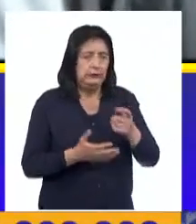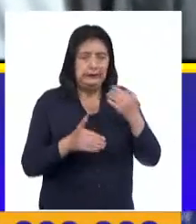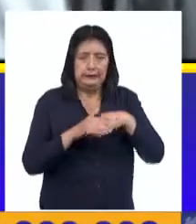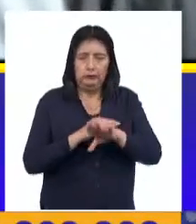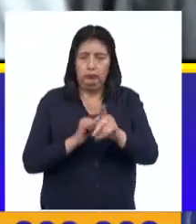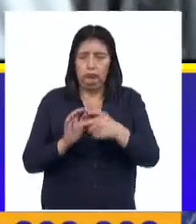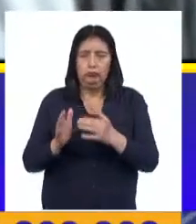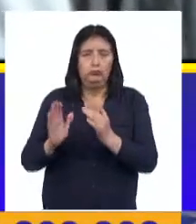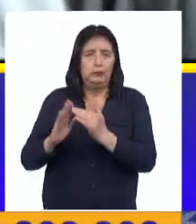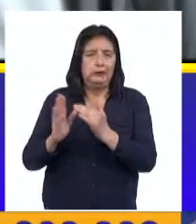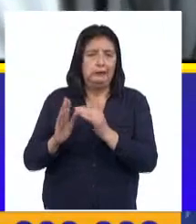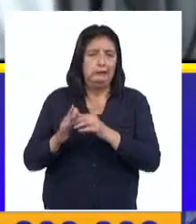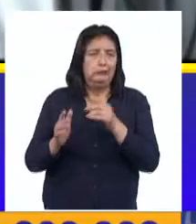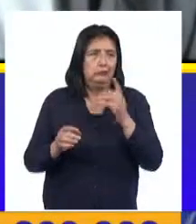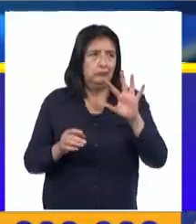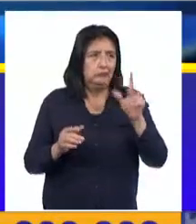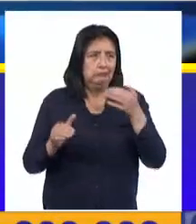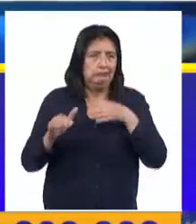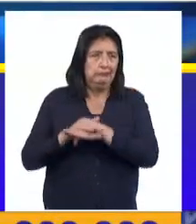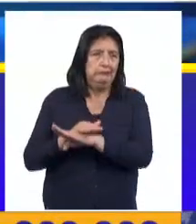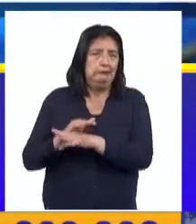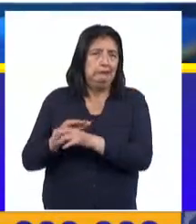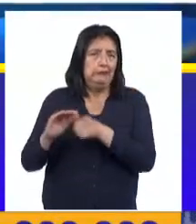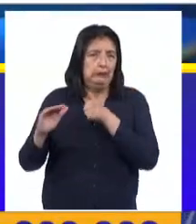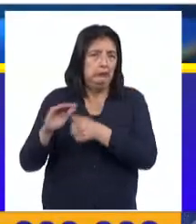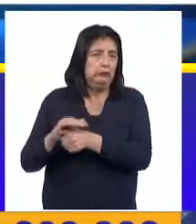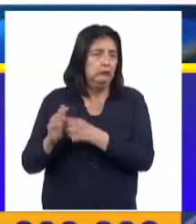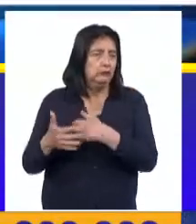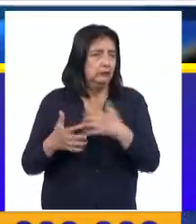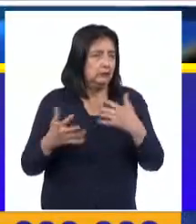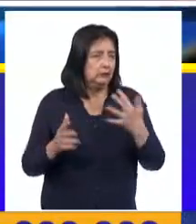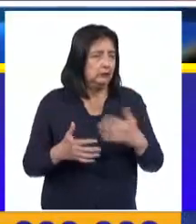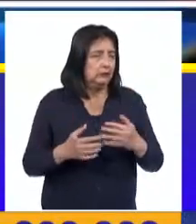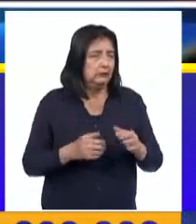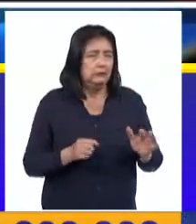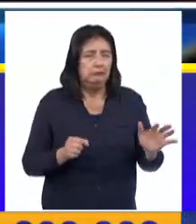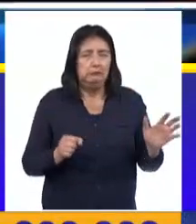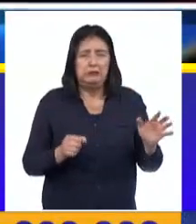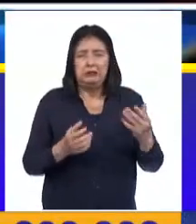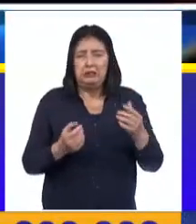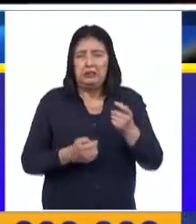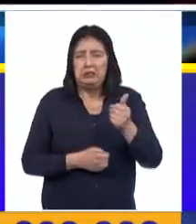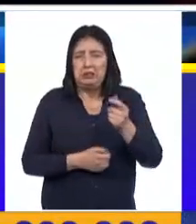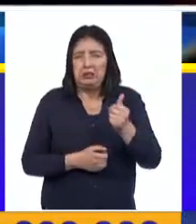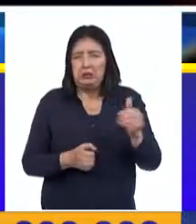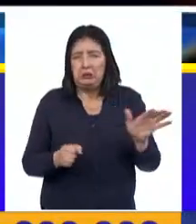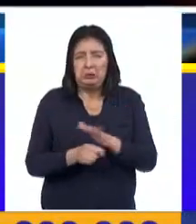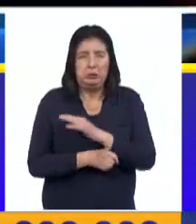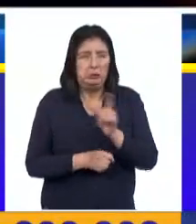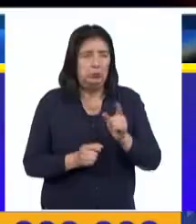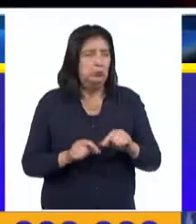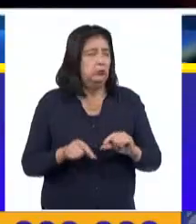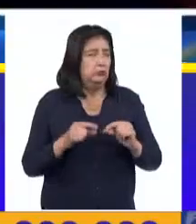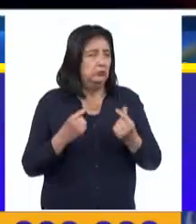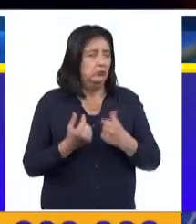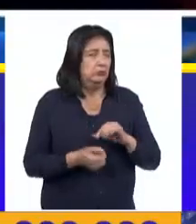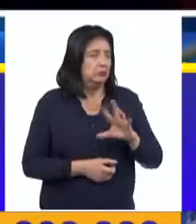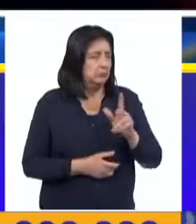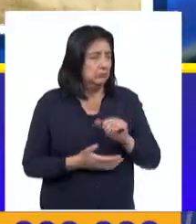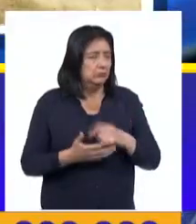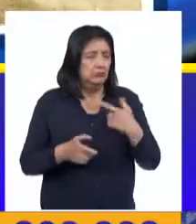había guarecido uno de los delincuentes heridos. Tenemos ya casi la totalidad de la banda y este es un mensaje para